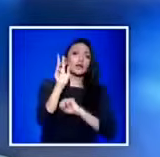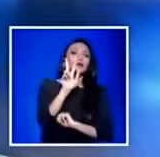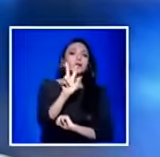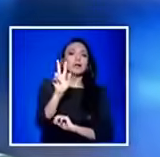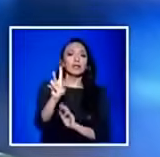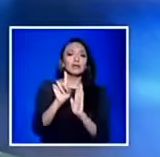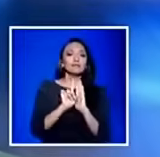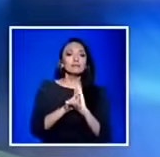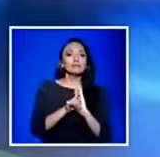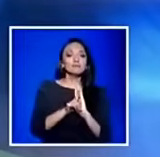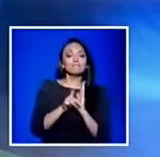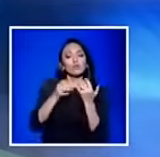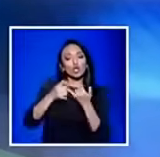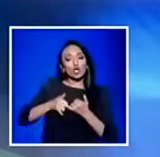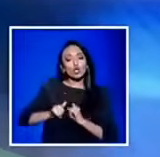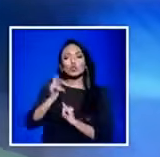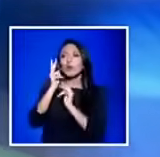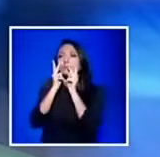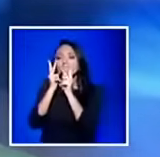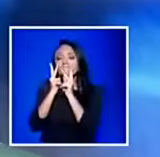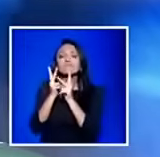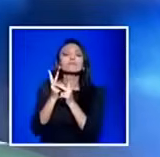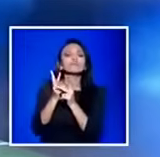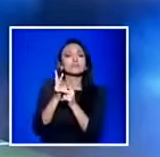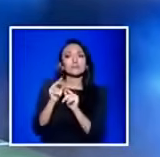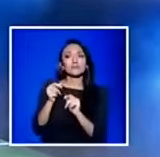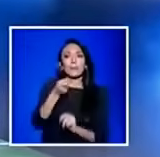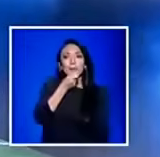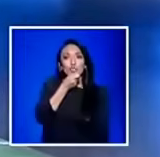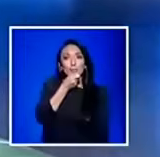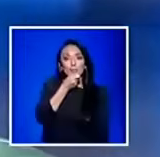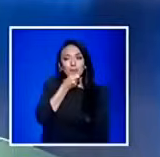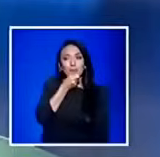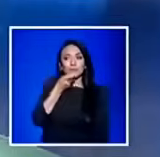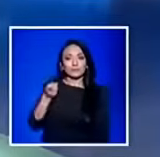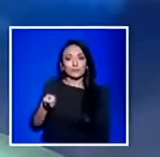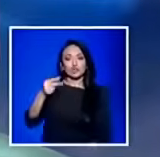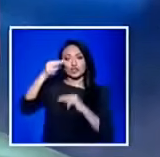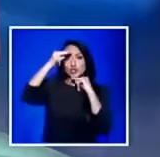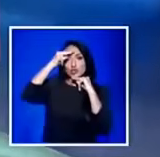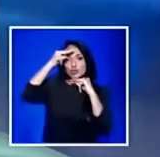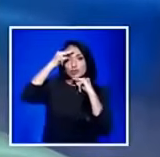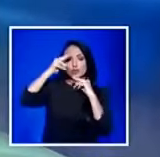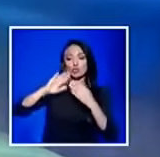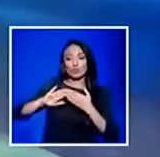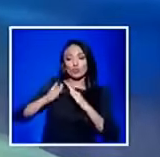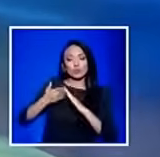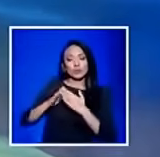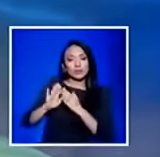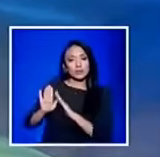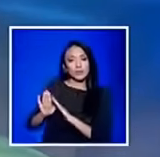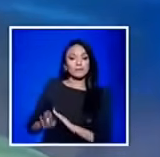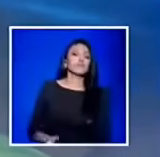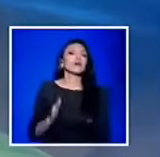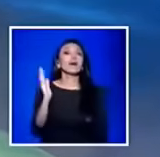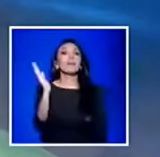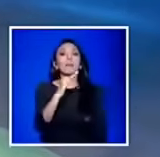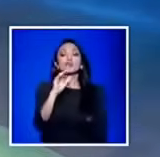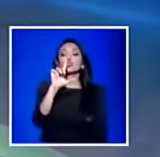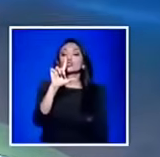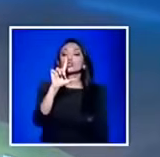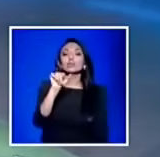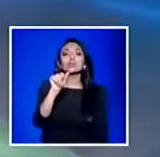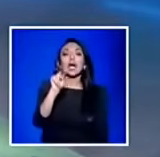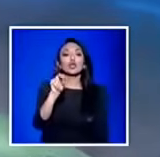minutos. Continúa el recorrido de los equipos periodísticos de Televistazo en la comunidad por distintos puntos de la ciudad. Vamos ahora a Llano Grande, donde